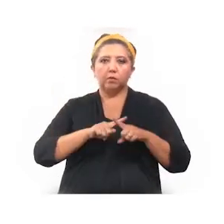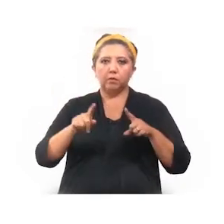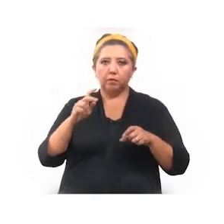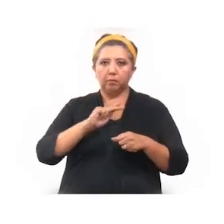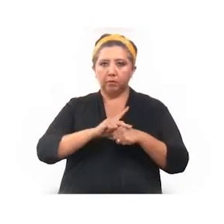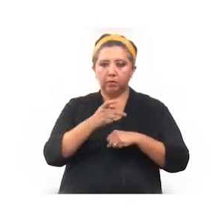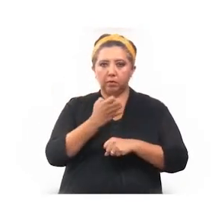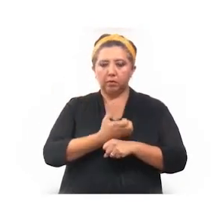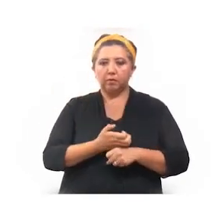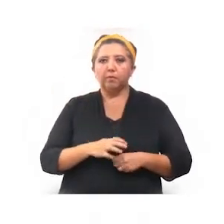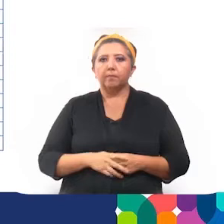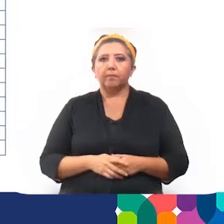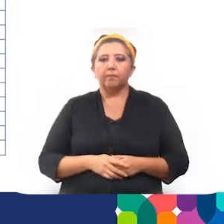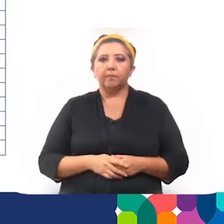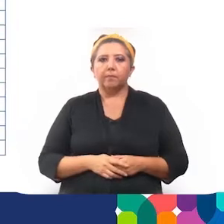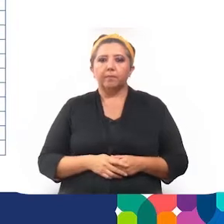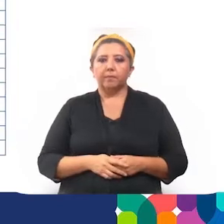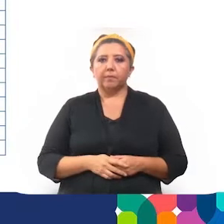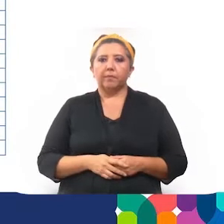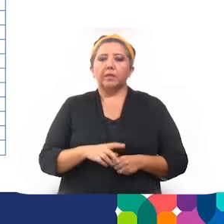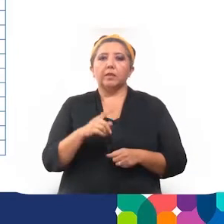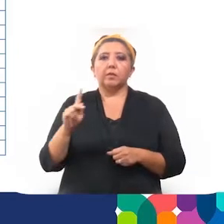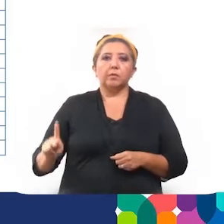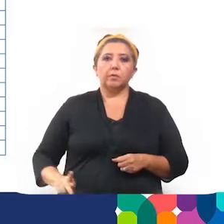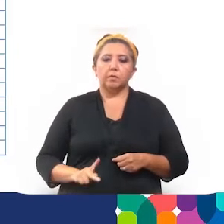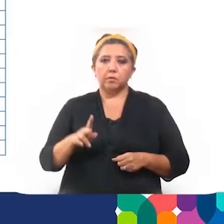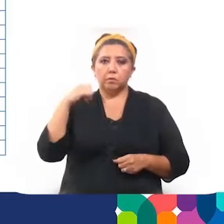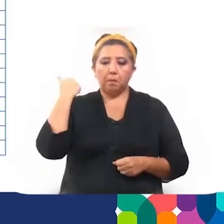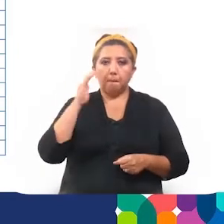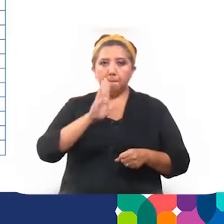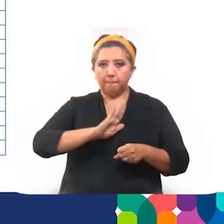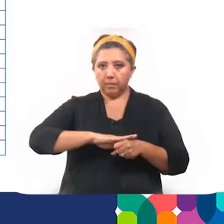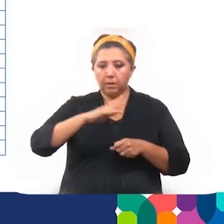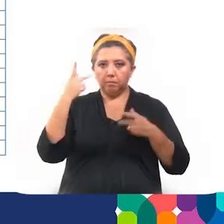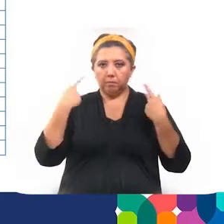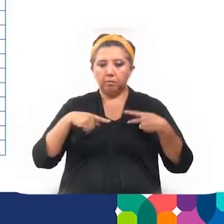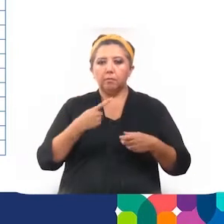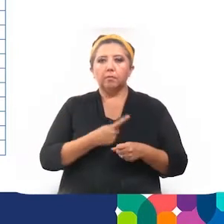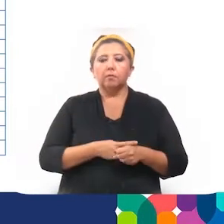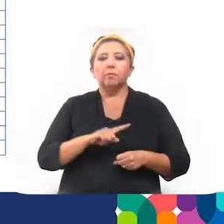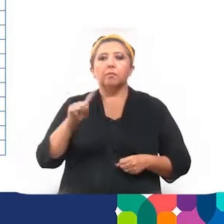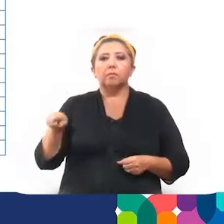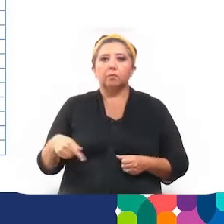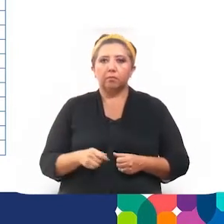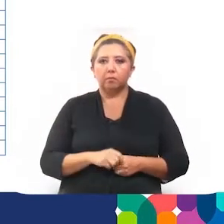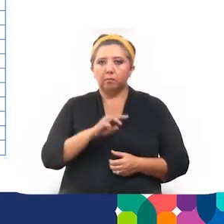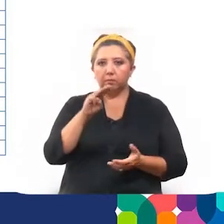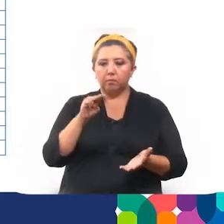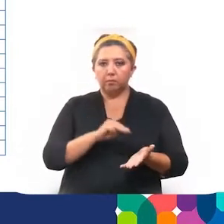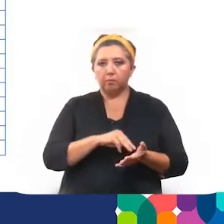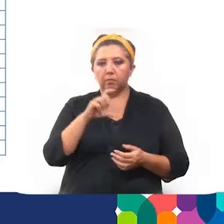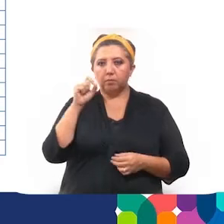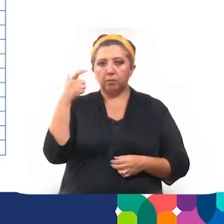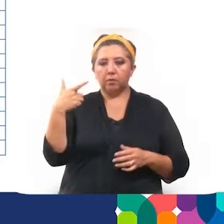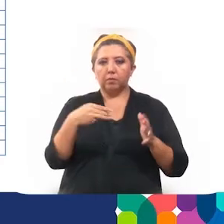país u otro estado. Los municipios de Yucatán con mayor número de personas contagiadas son Mérida